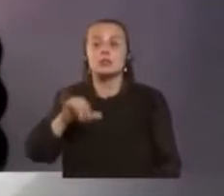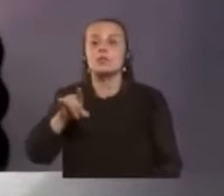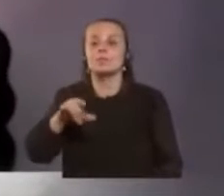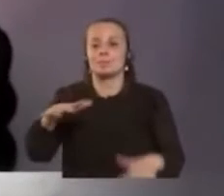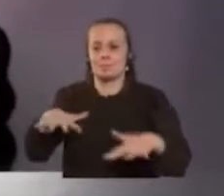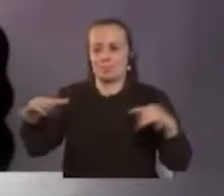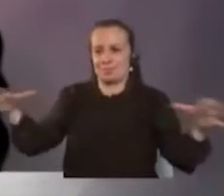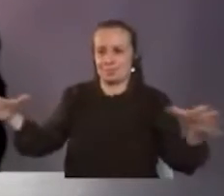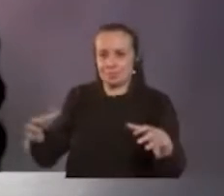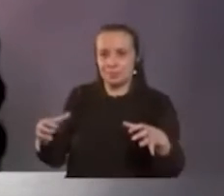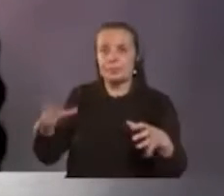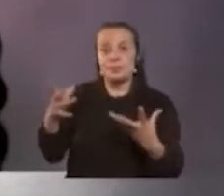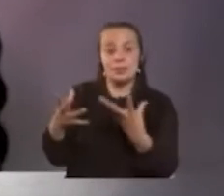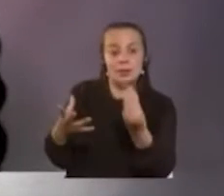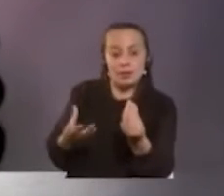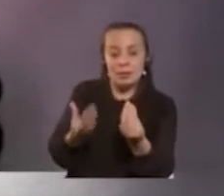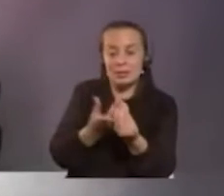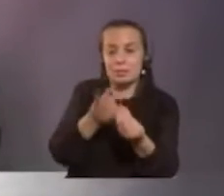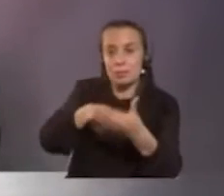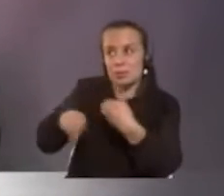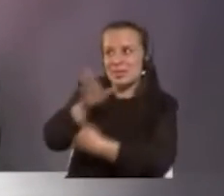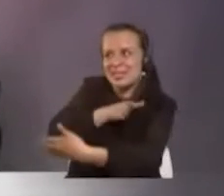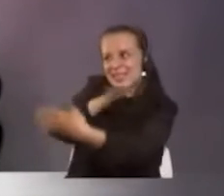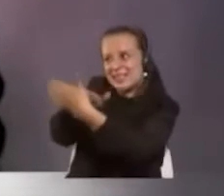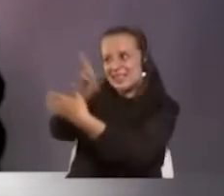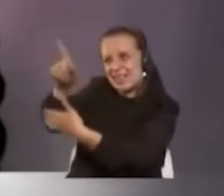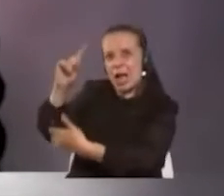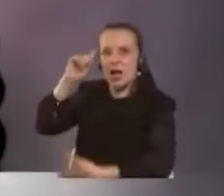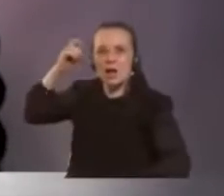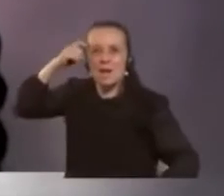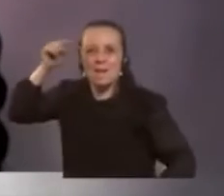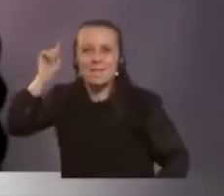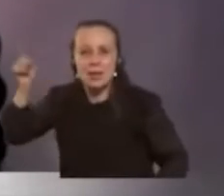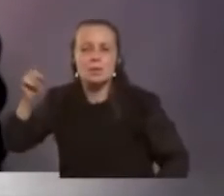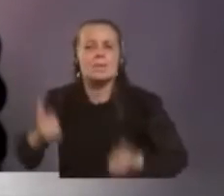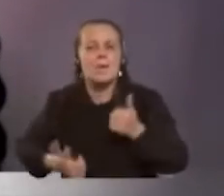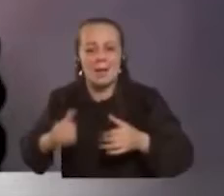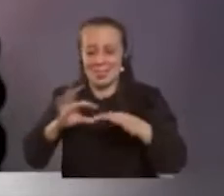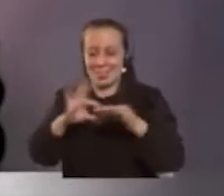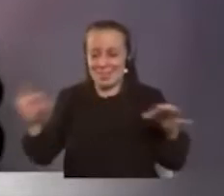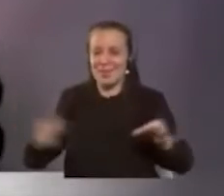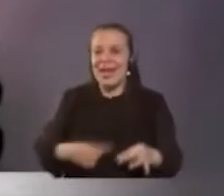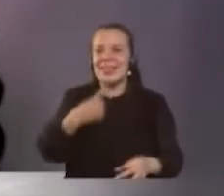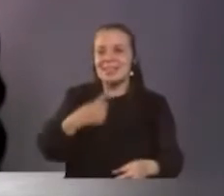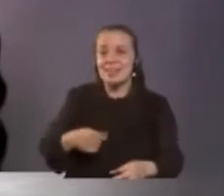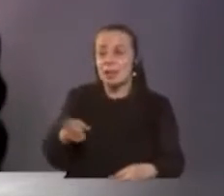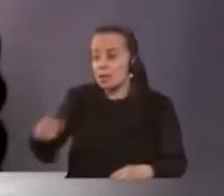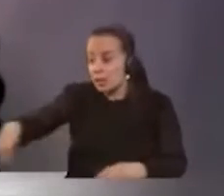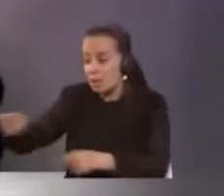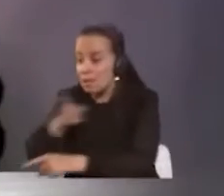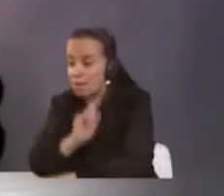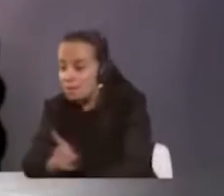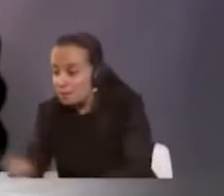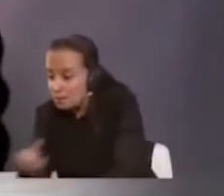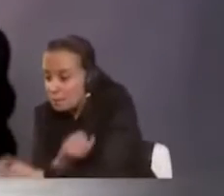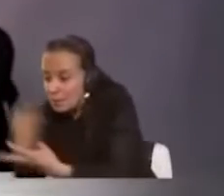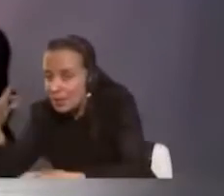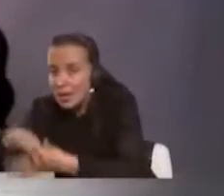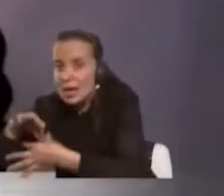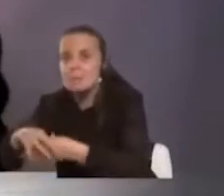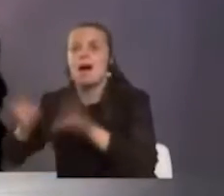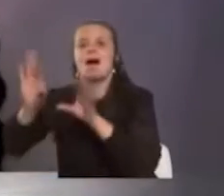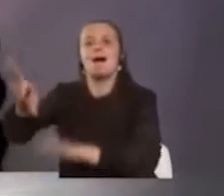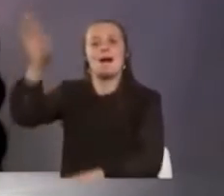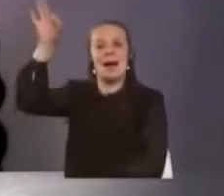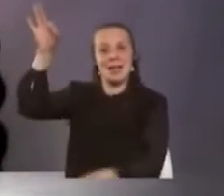abstencionismo entre las fuerzas opositoras al gobierno, y era la frase de que el que escruta elige, como una manera de explicar por qué